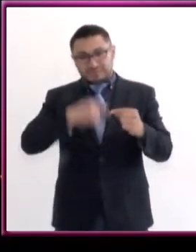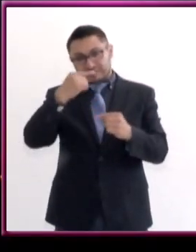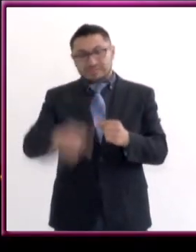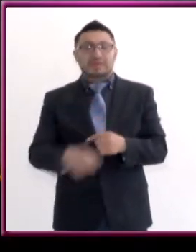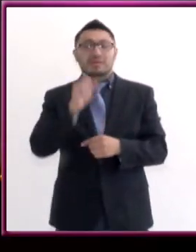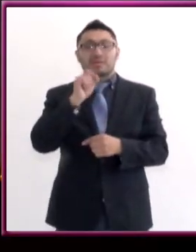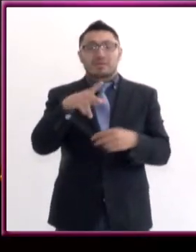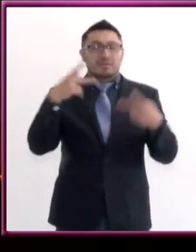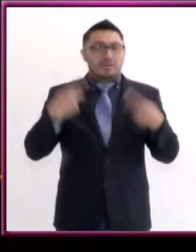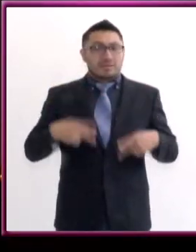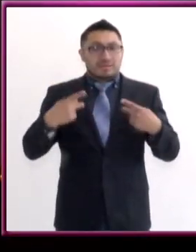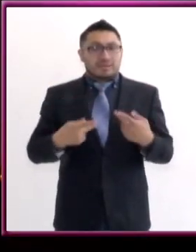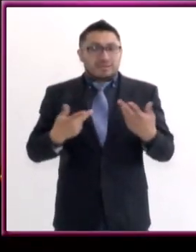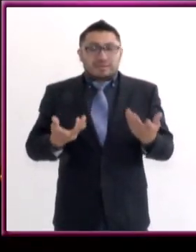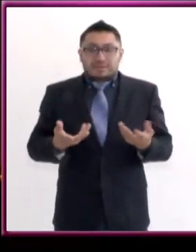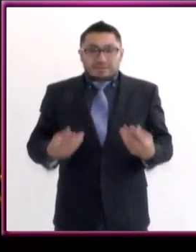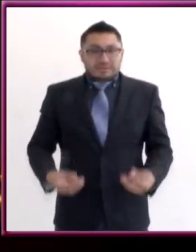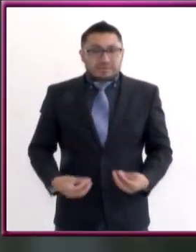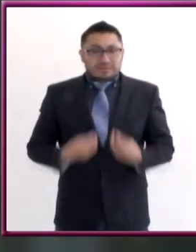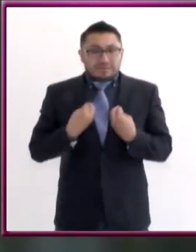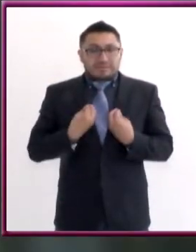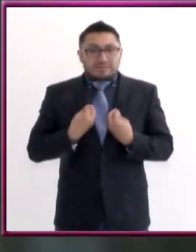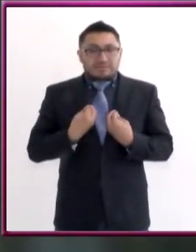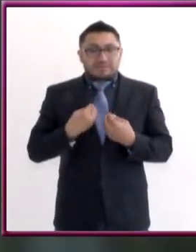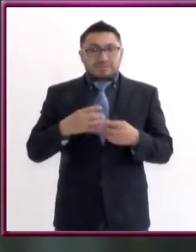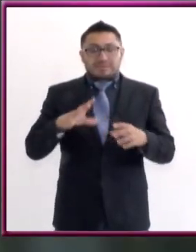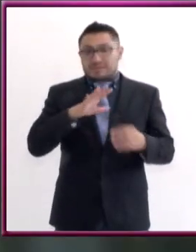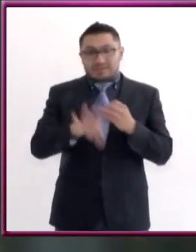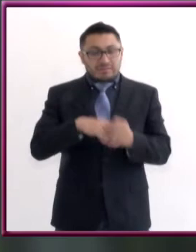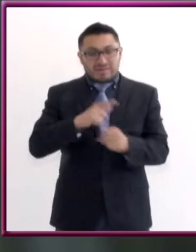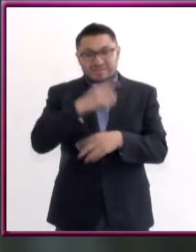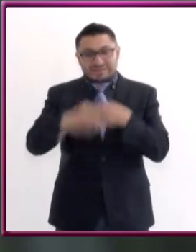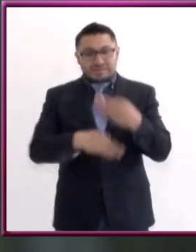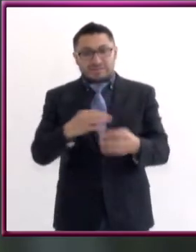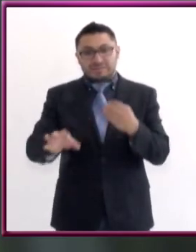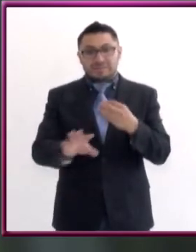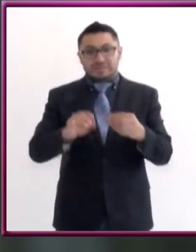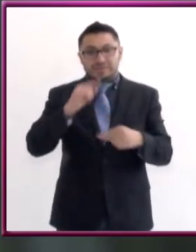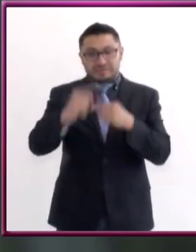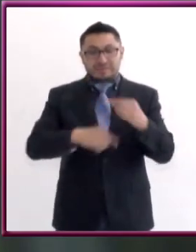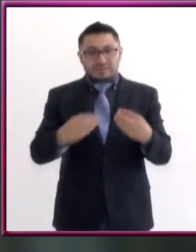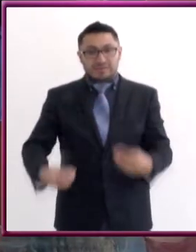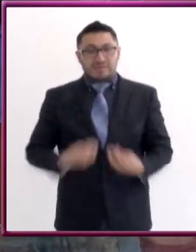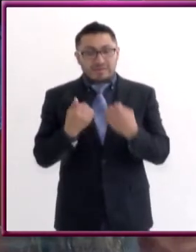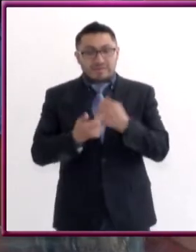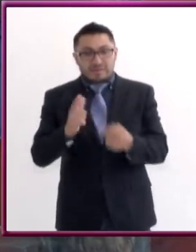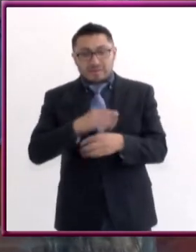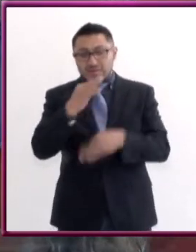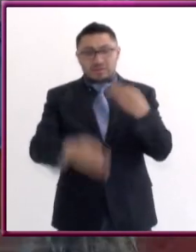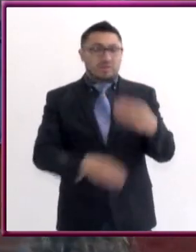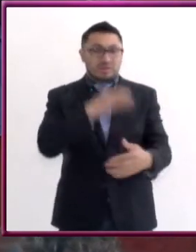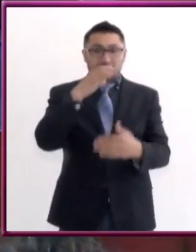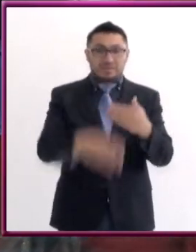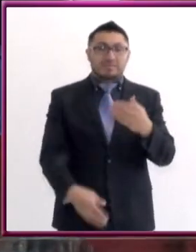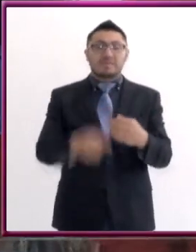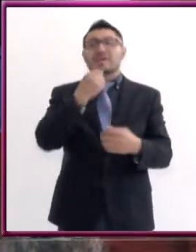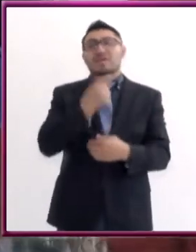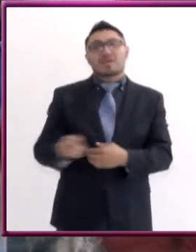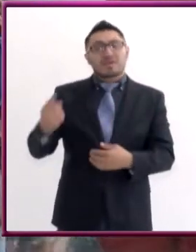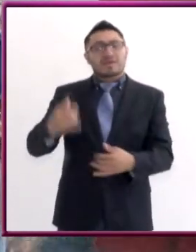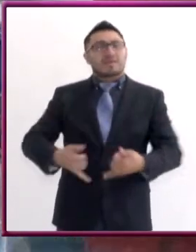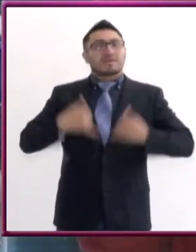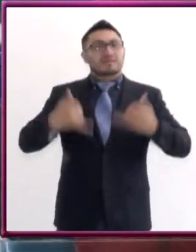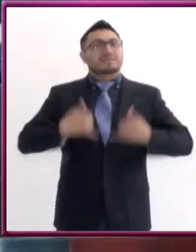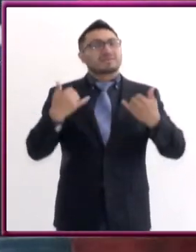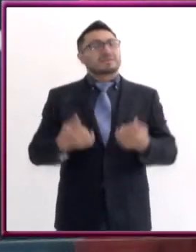lo mismo que todos los seres que habitamos. Tenemos ciclos de vida y ciclos sociales. Todos terminan algún día, la